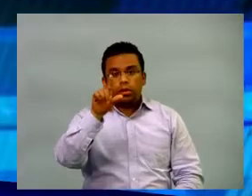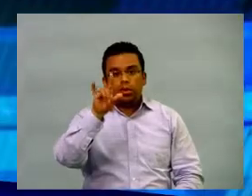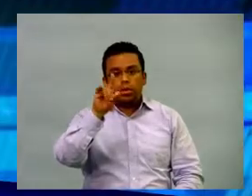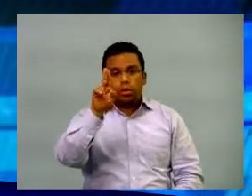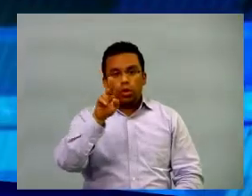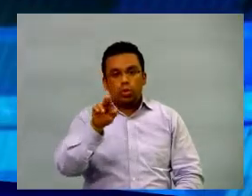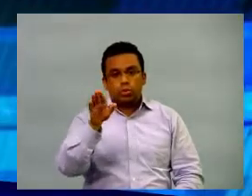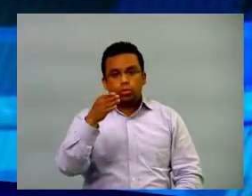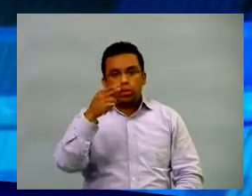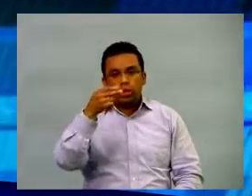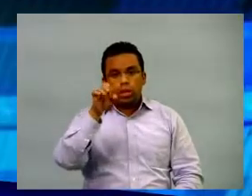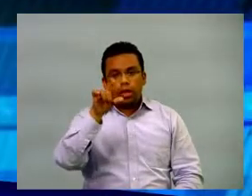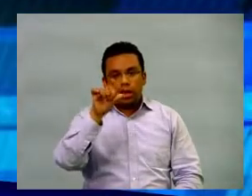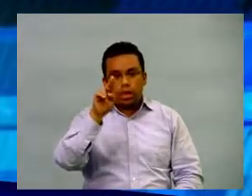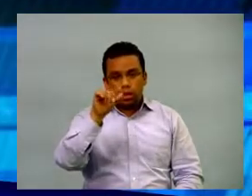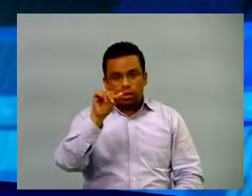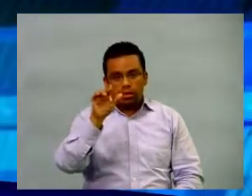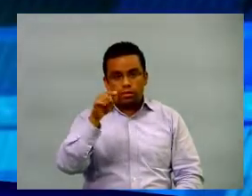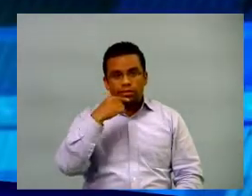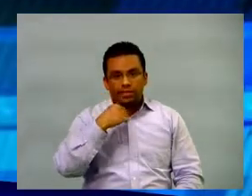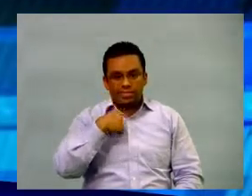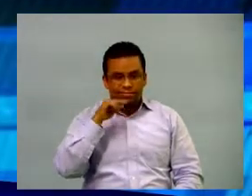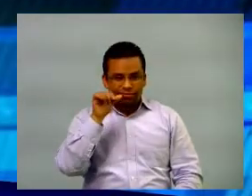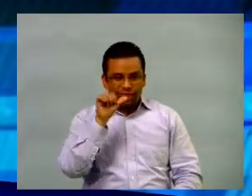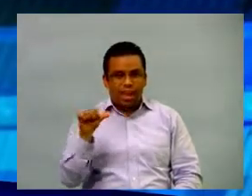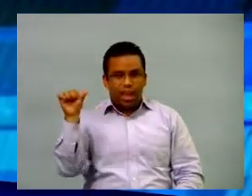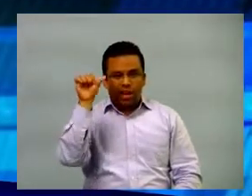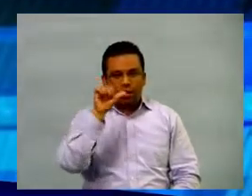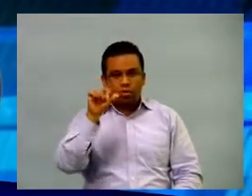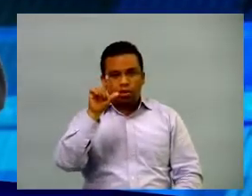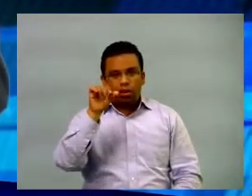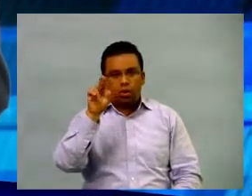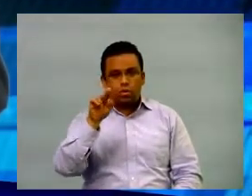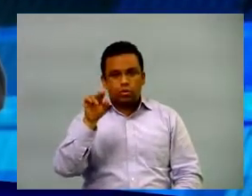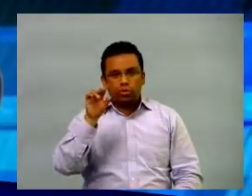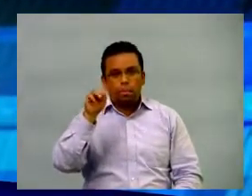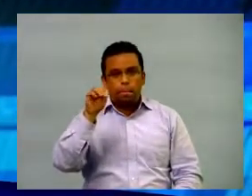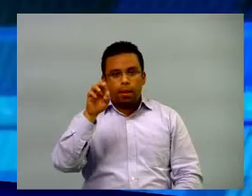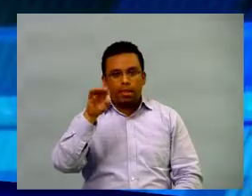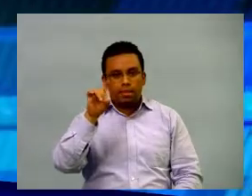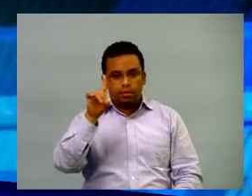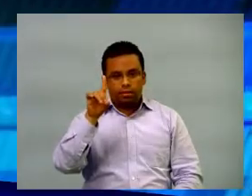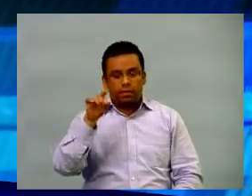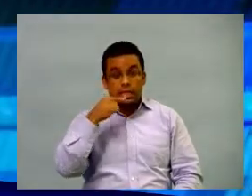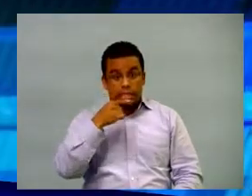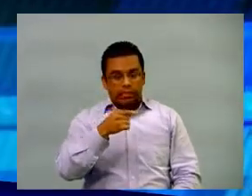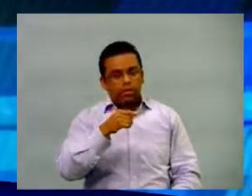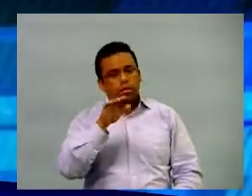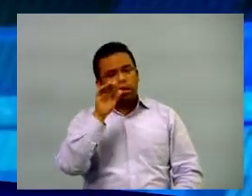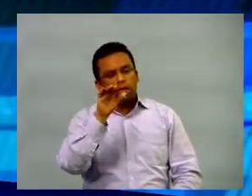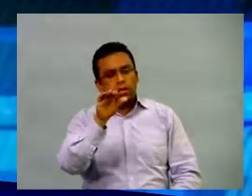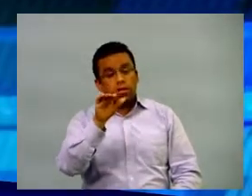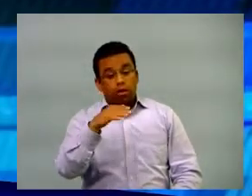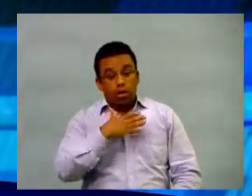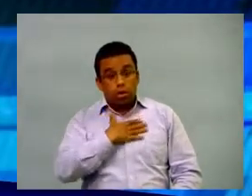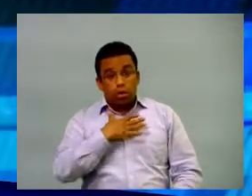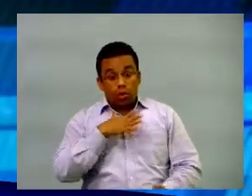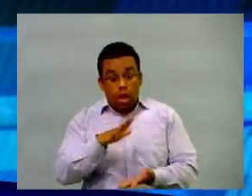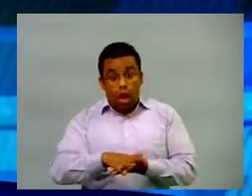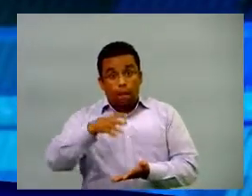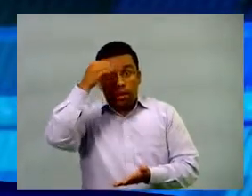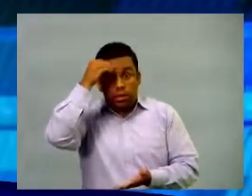arroba LuzoMadrid, nos dice: el aprendizaje ocurre cuando alguien quiere aprender y no cuando alguien